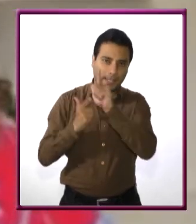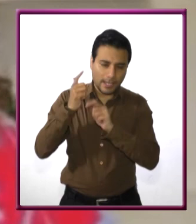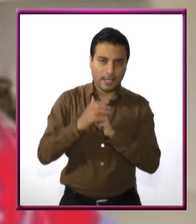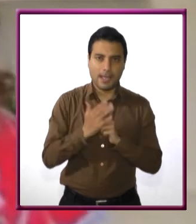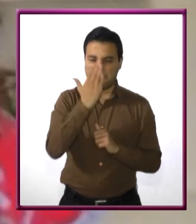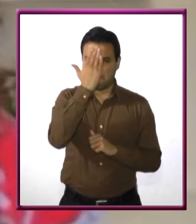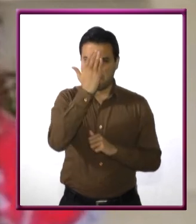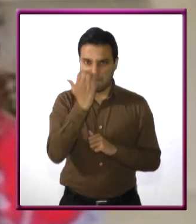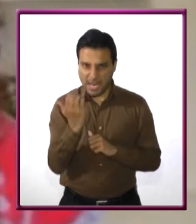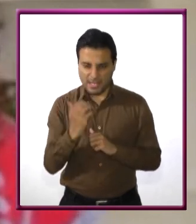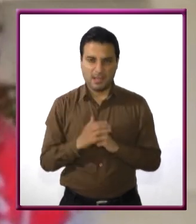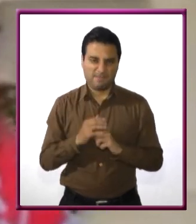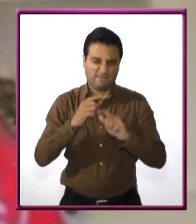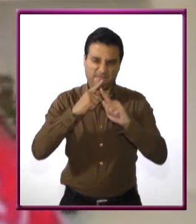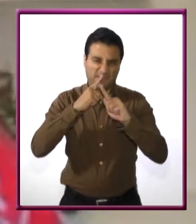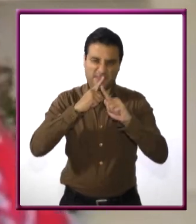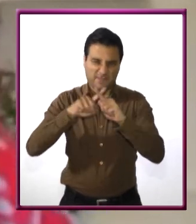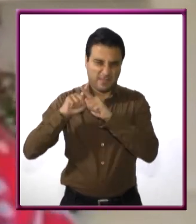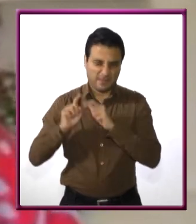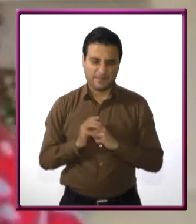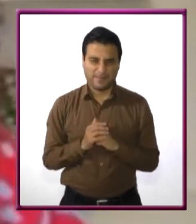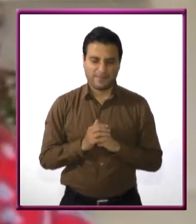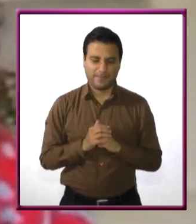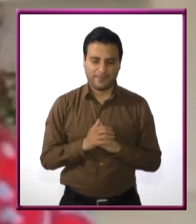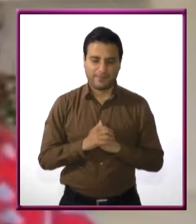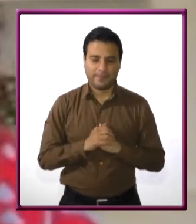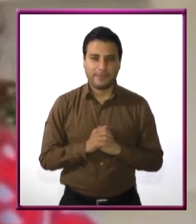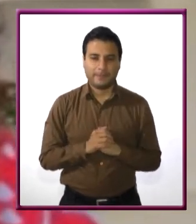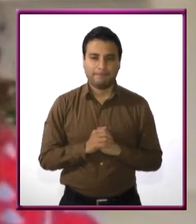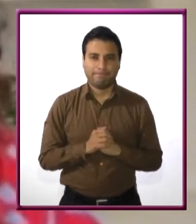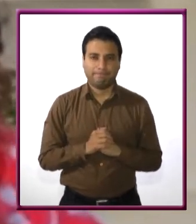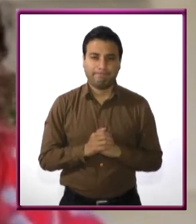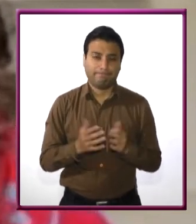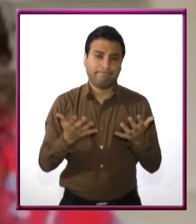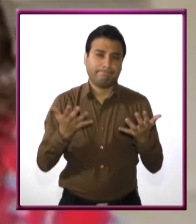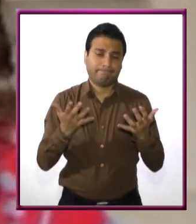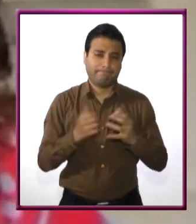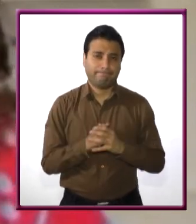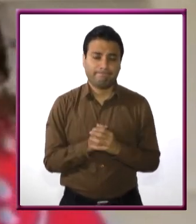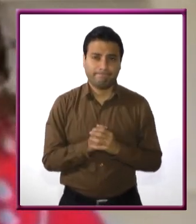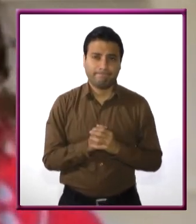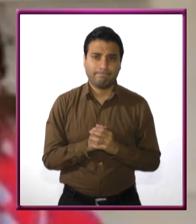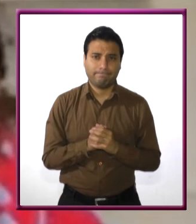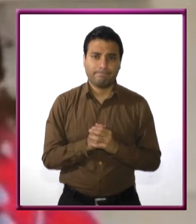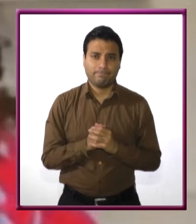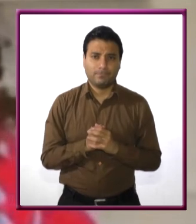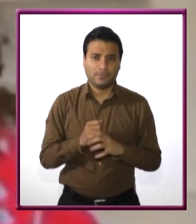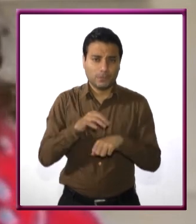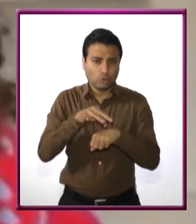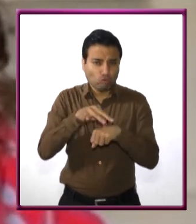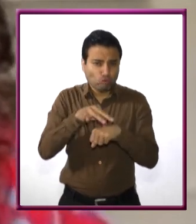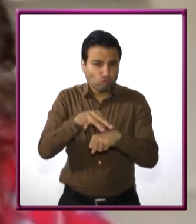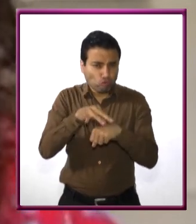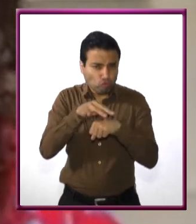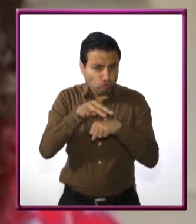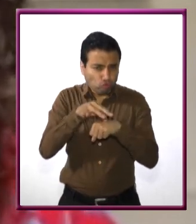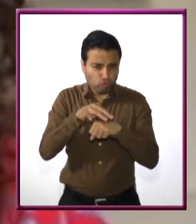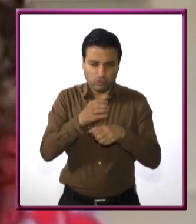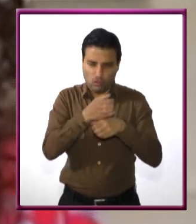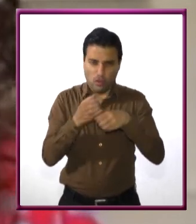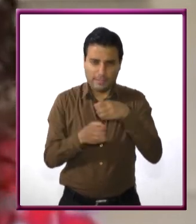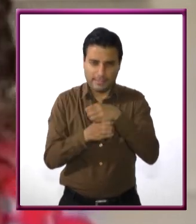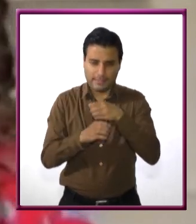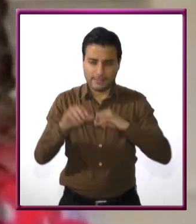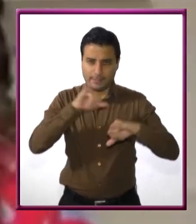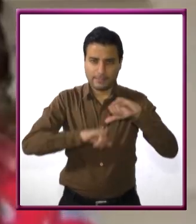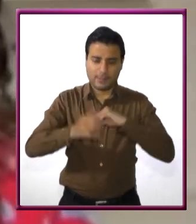y otras en Mesoamérica. Los vestigios, o bueno, las evidencias más concretas, se remontan, como ya